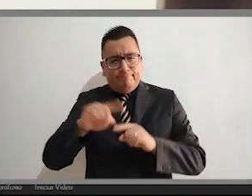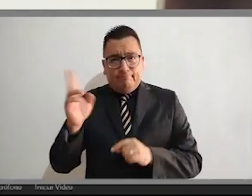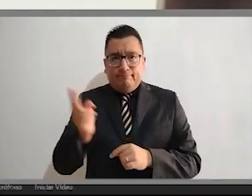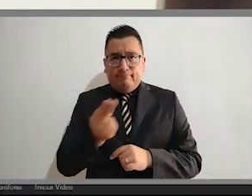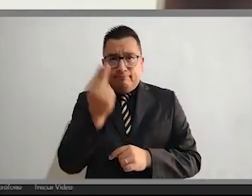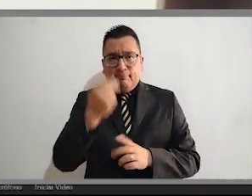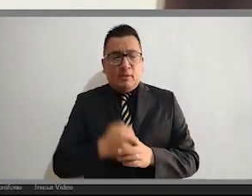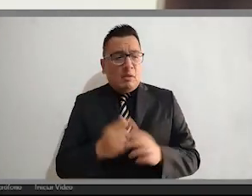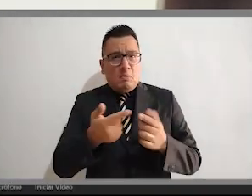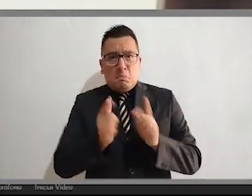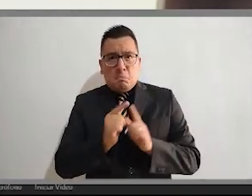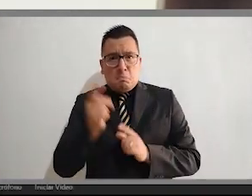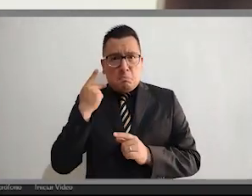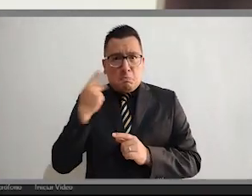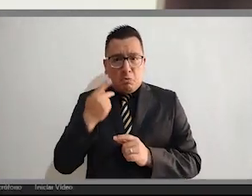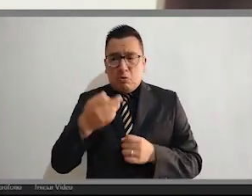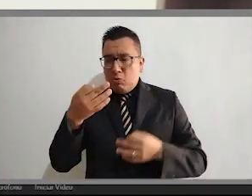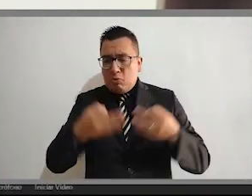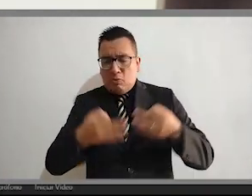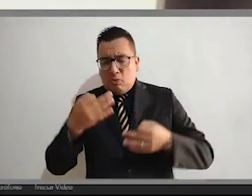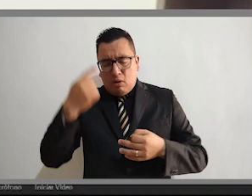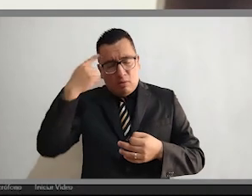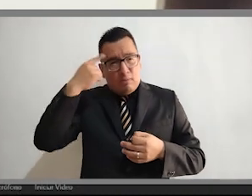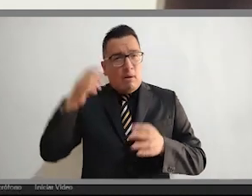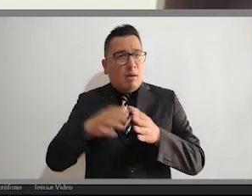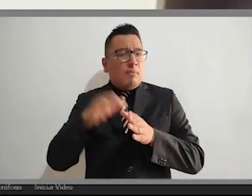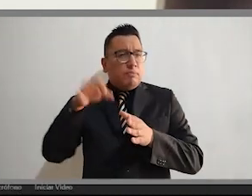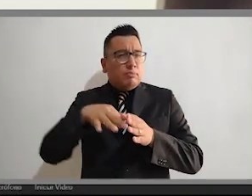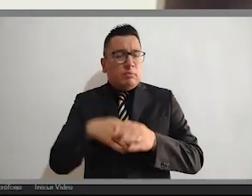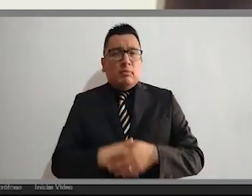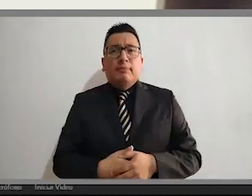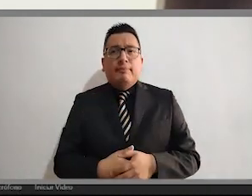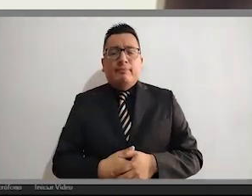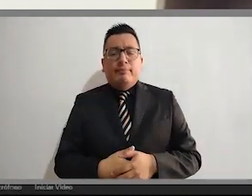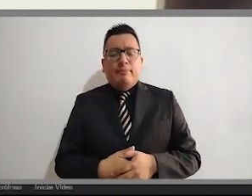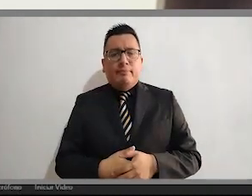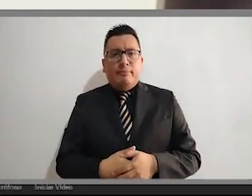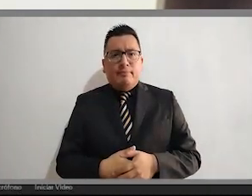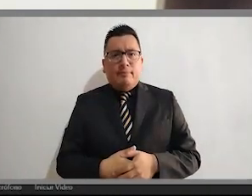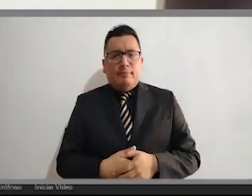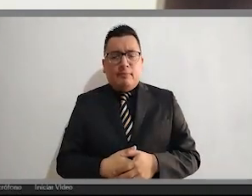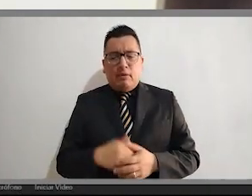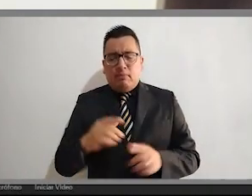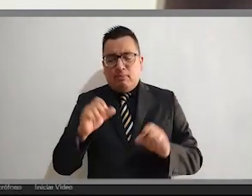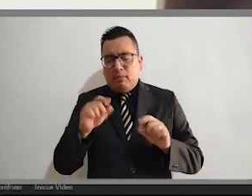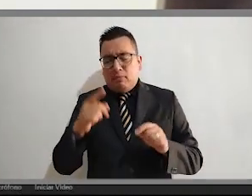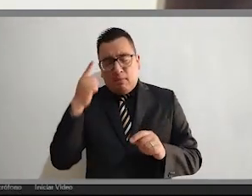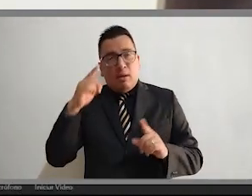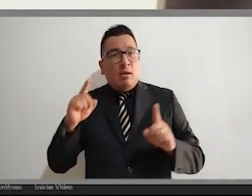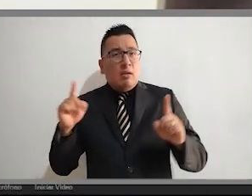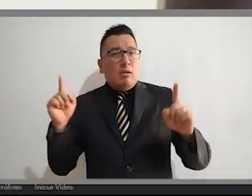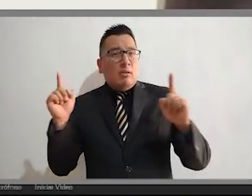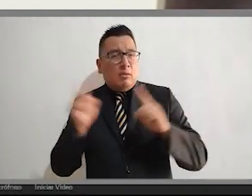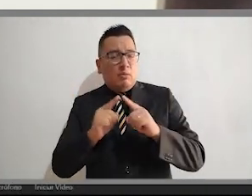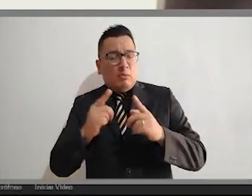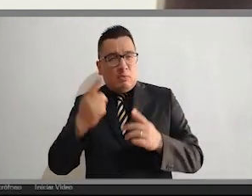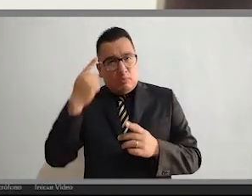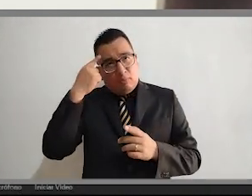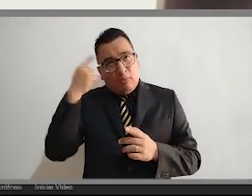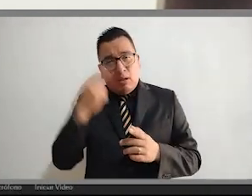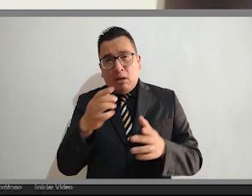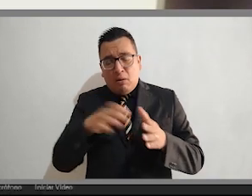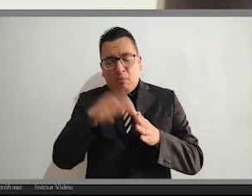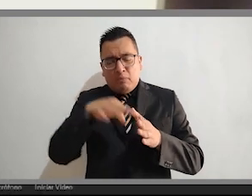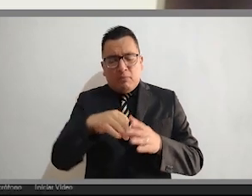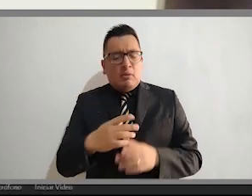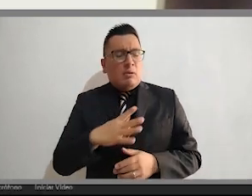diversas universidades, partidos políticos, tribunales electorales locales y regionales federales, así como institutos electorales locales. Asimismo, ha